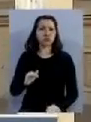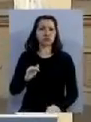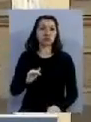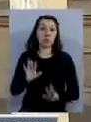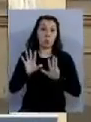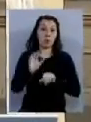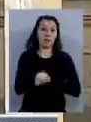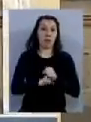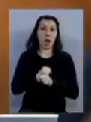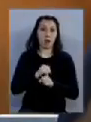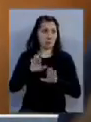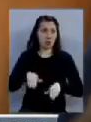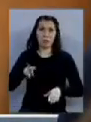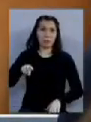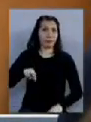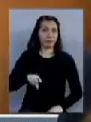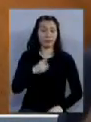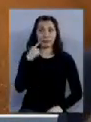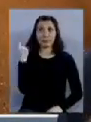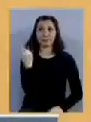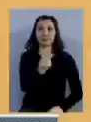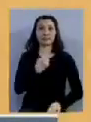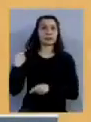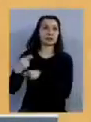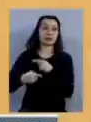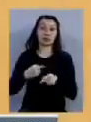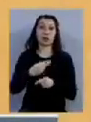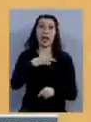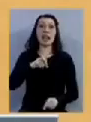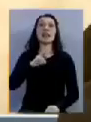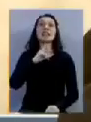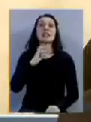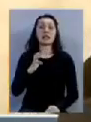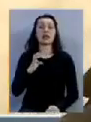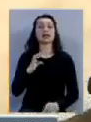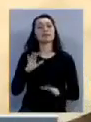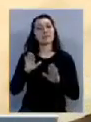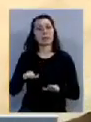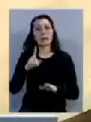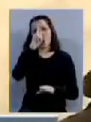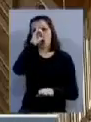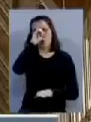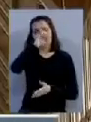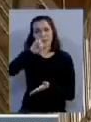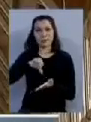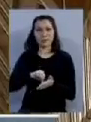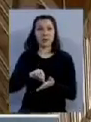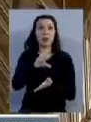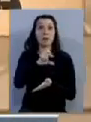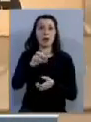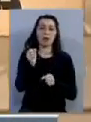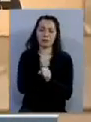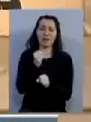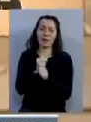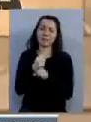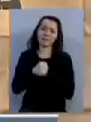que estoy en estos pasillos. La historia de Enrique se trenza con la del hospital de la ciudad. Sus padres trabajaron